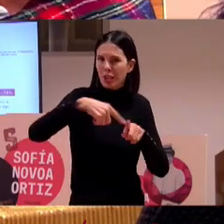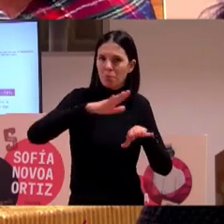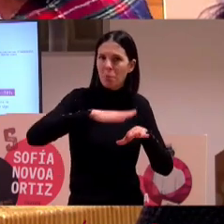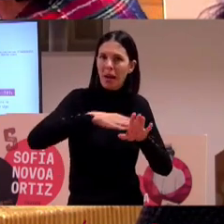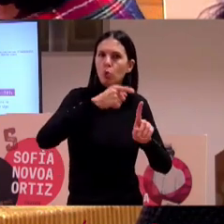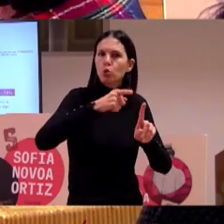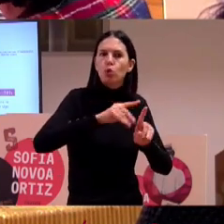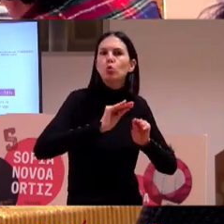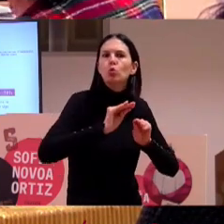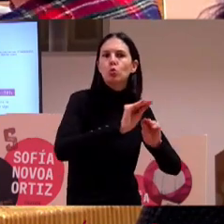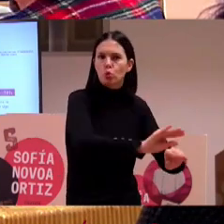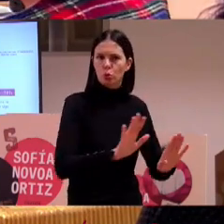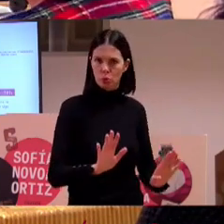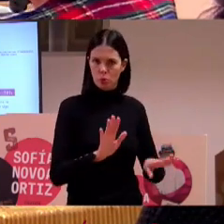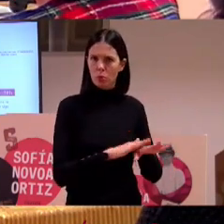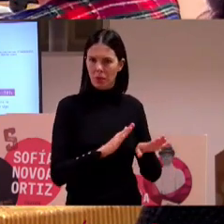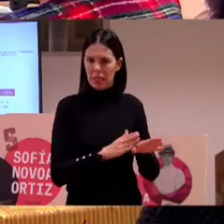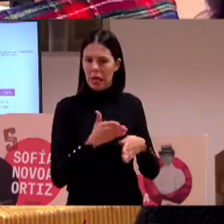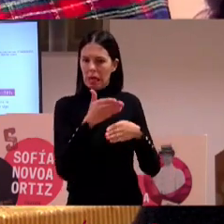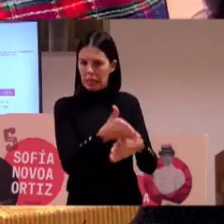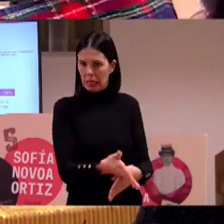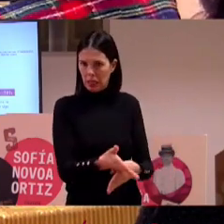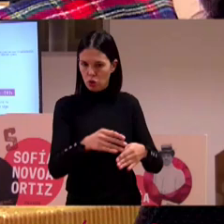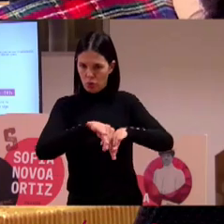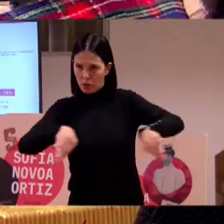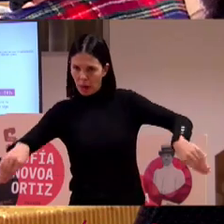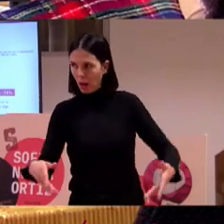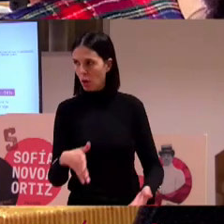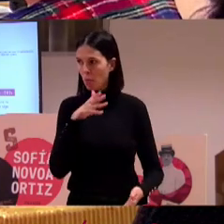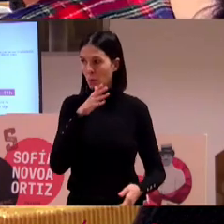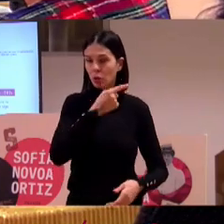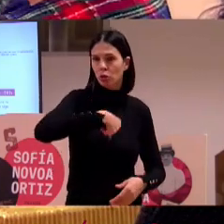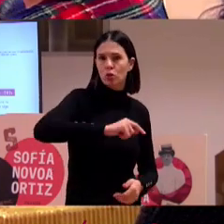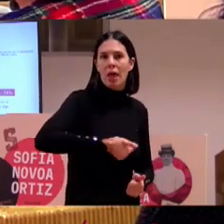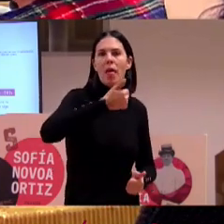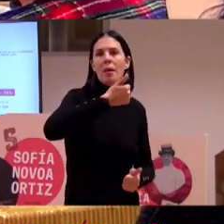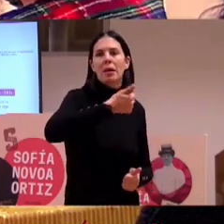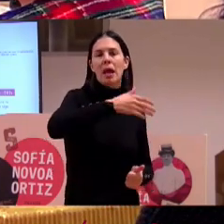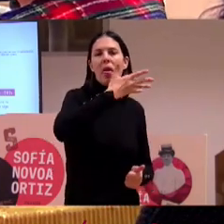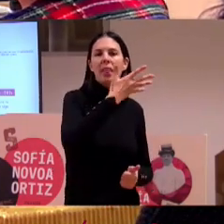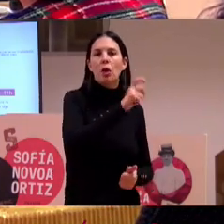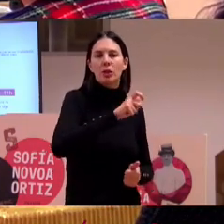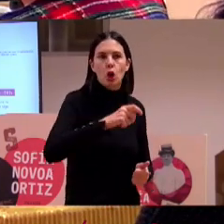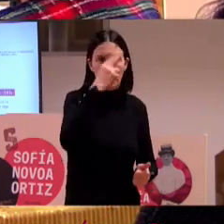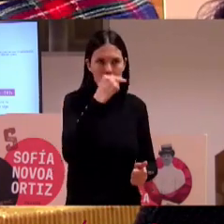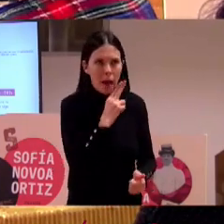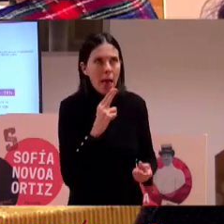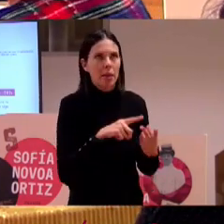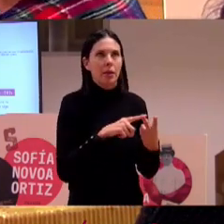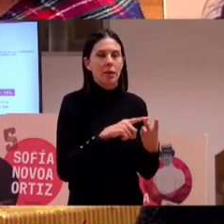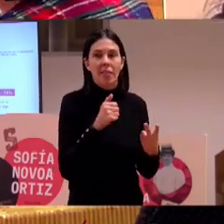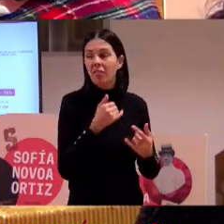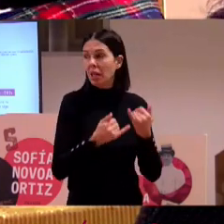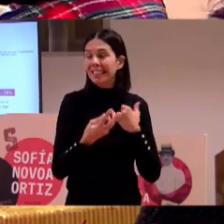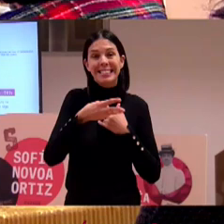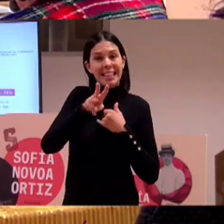todo eso, para aislarlo de todos los demás. Que éramos 5 más, sí, los padres más. Y se pasó